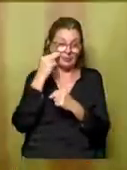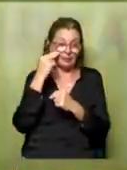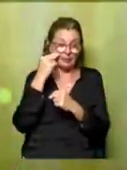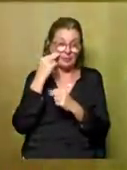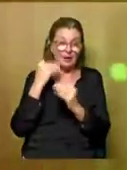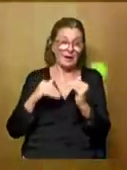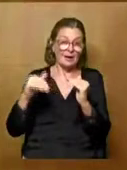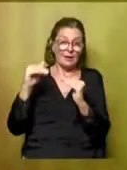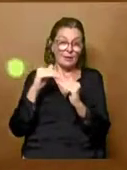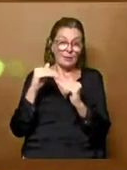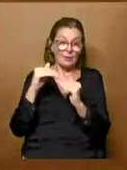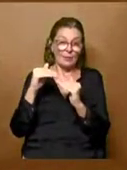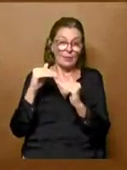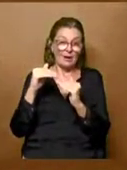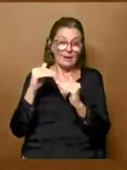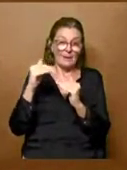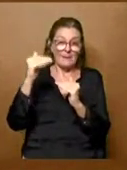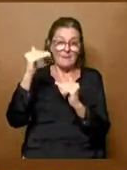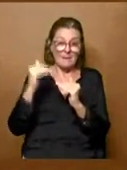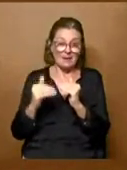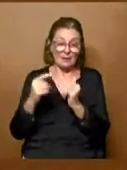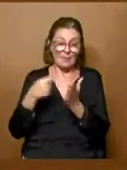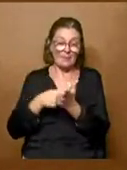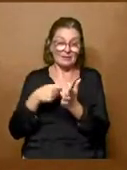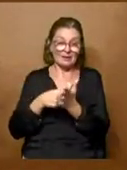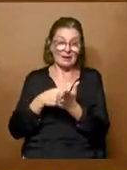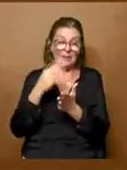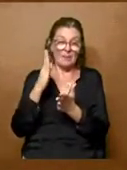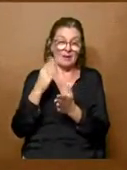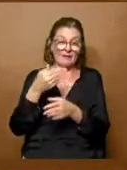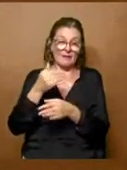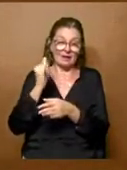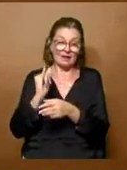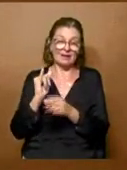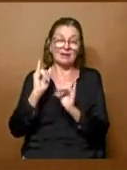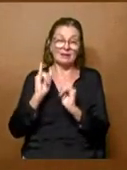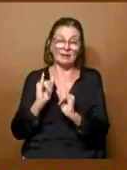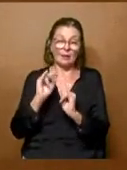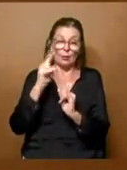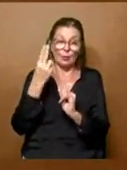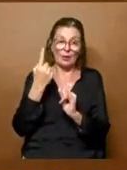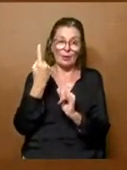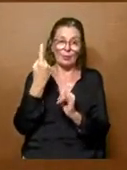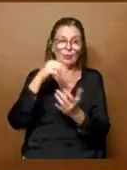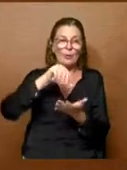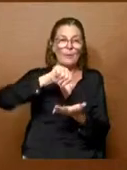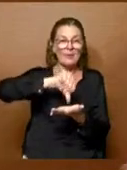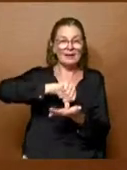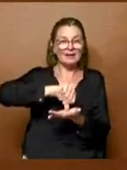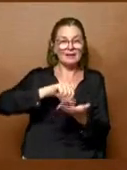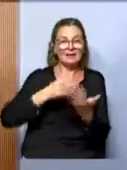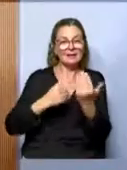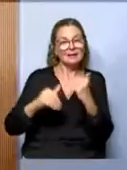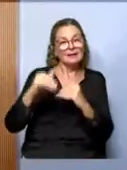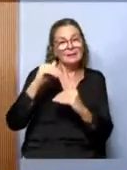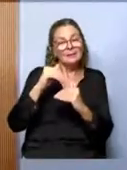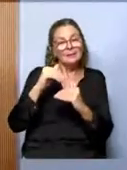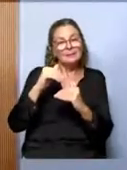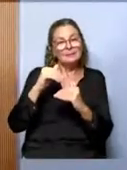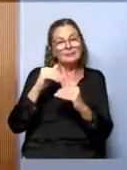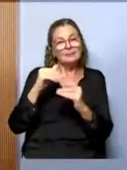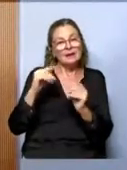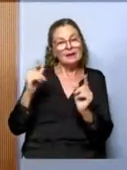igual entonces se destinó menos dinero todavía. En términos del PBI, sí. Y Uruguay es uno de los países que más